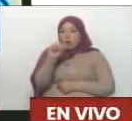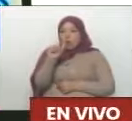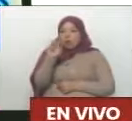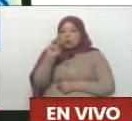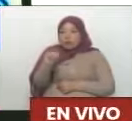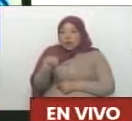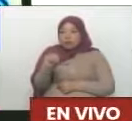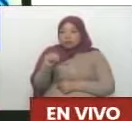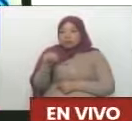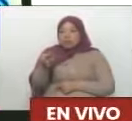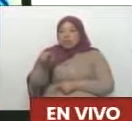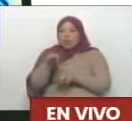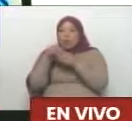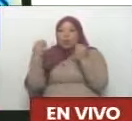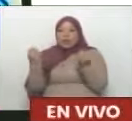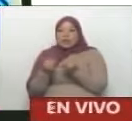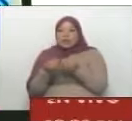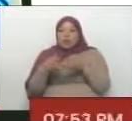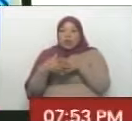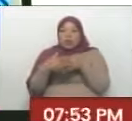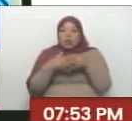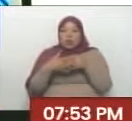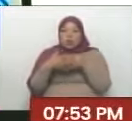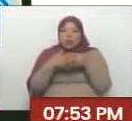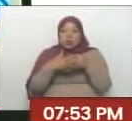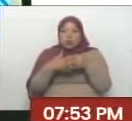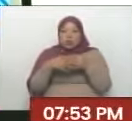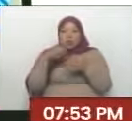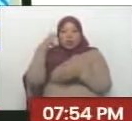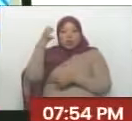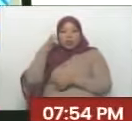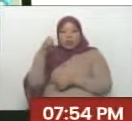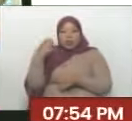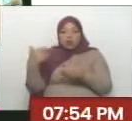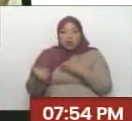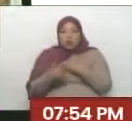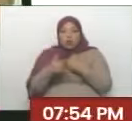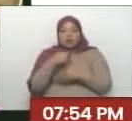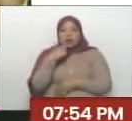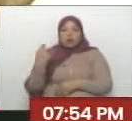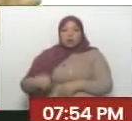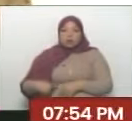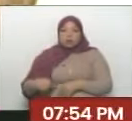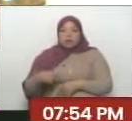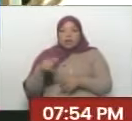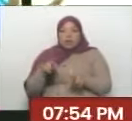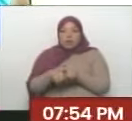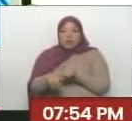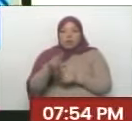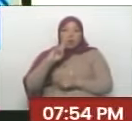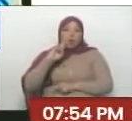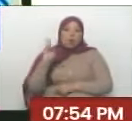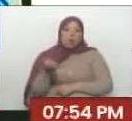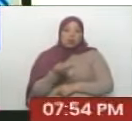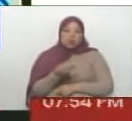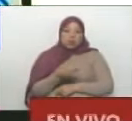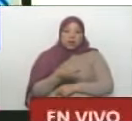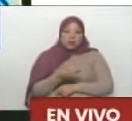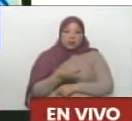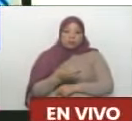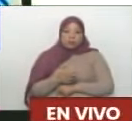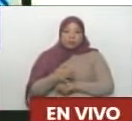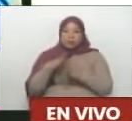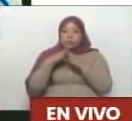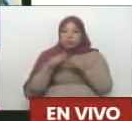Unidos contra Rusia a través de Ucrania. Es insostenible. Ya eso está haciendo aguas por todos lados. Por todos